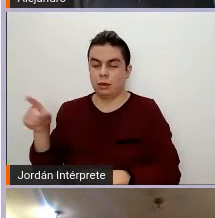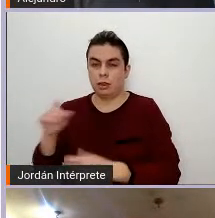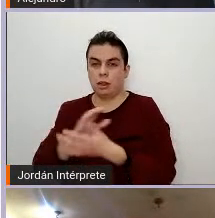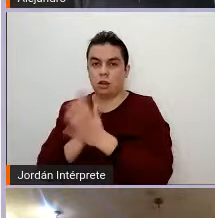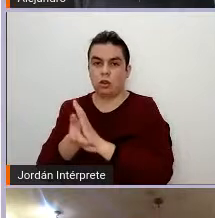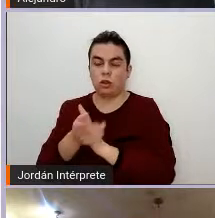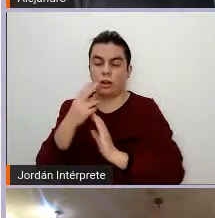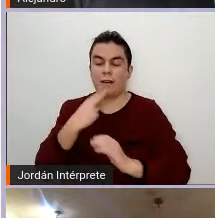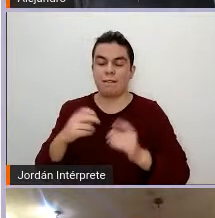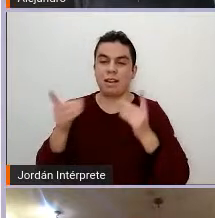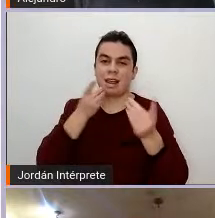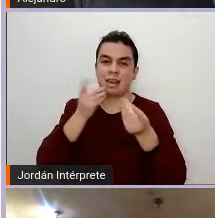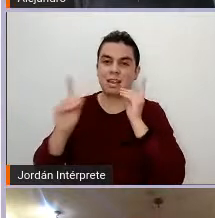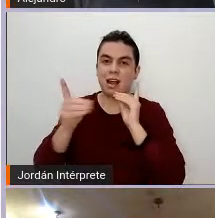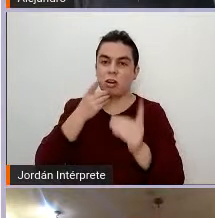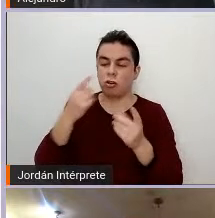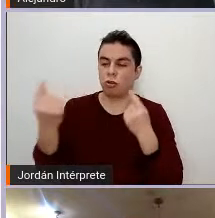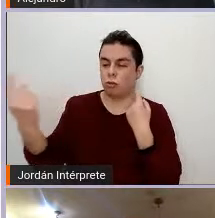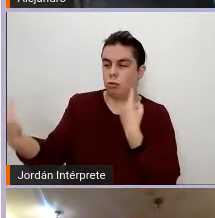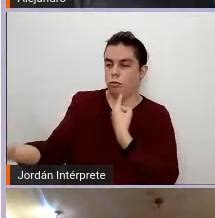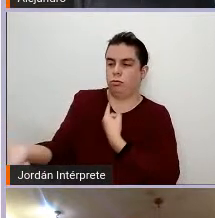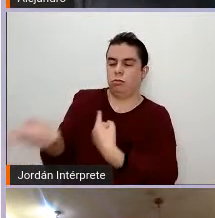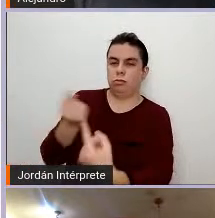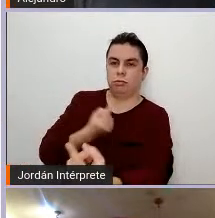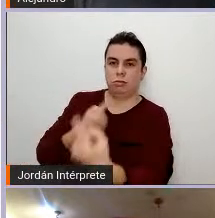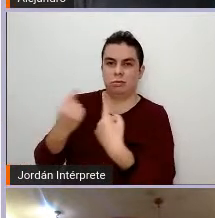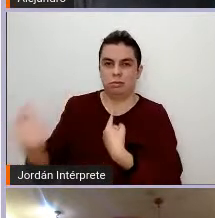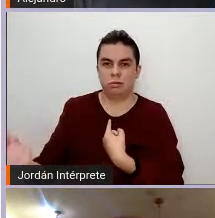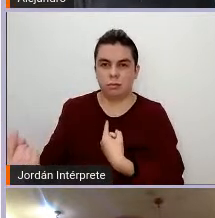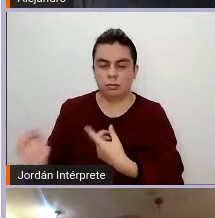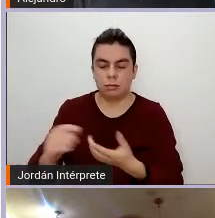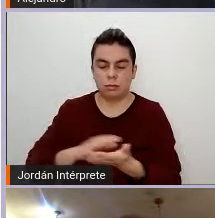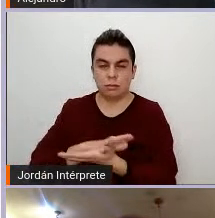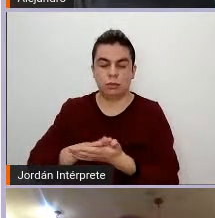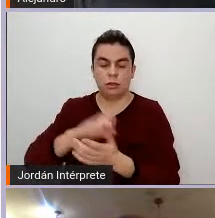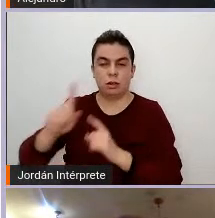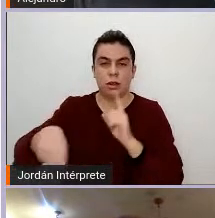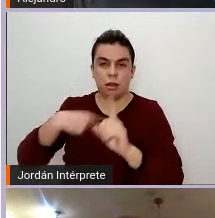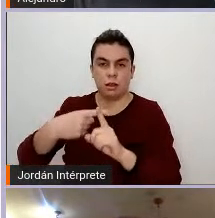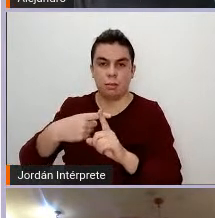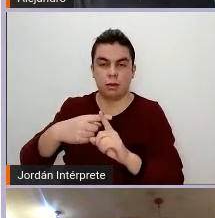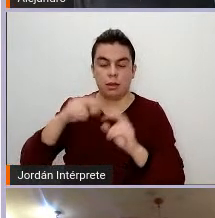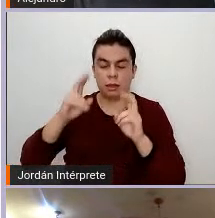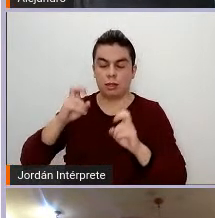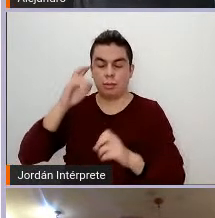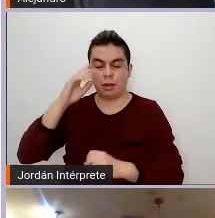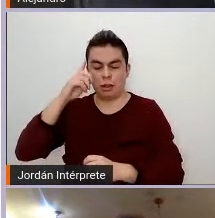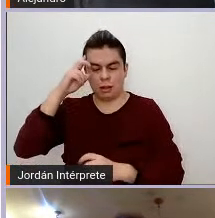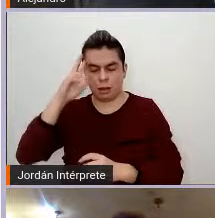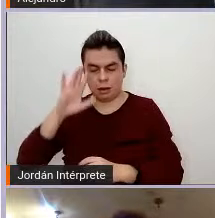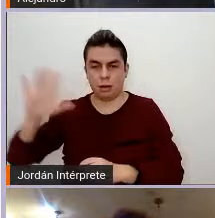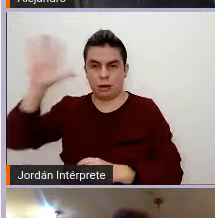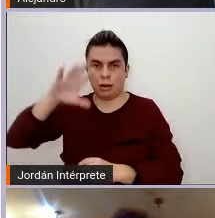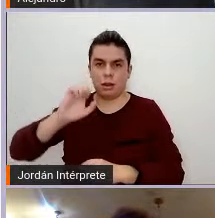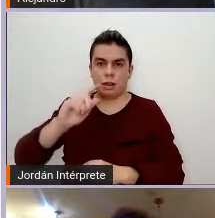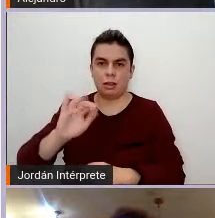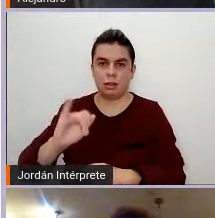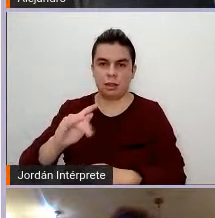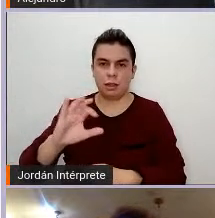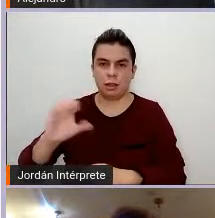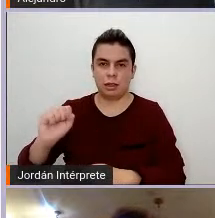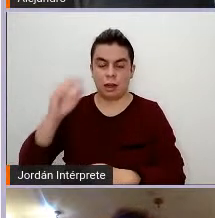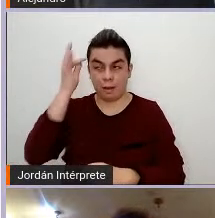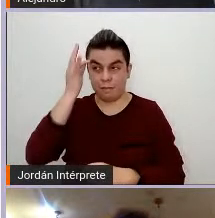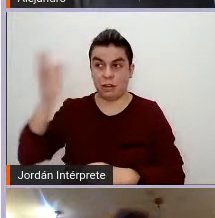una contraposición dialógica. Además, desde el punto de vista de la estética filosófica, las relaciones de contrapunto